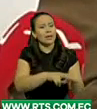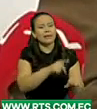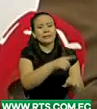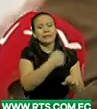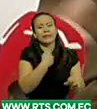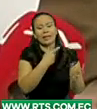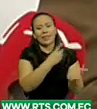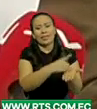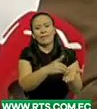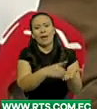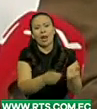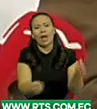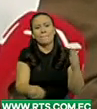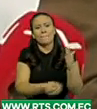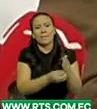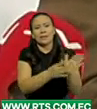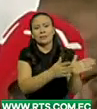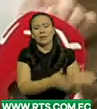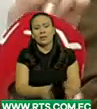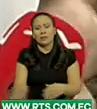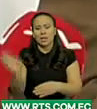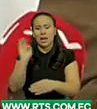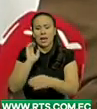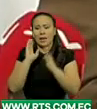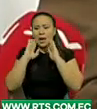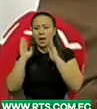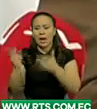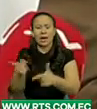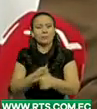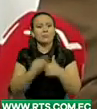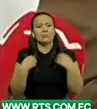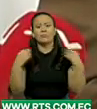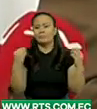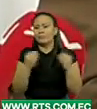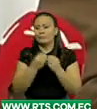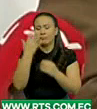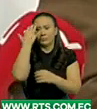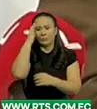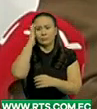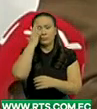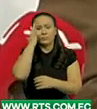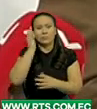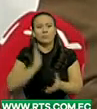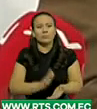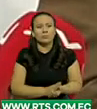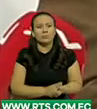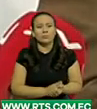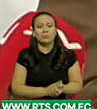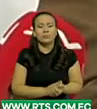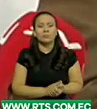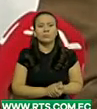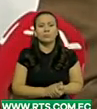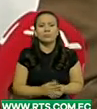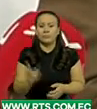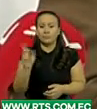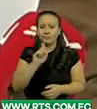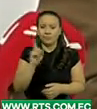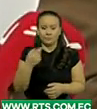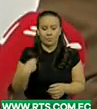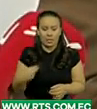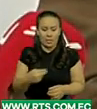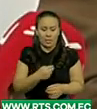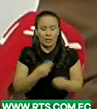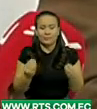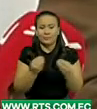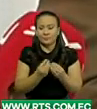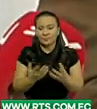de tareas adicionales a la atención de emergencias y esa es tal vez nuestra mayor preocupación en este caso concreto, que no destinemos todos